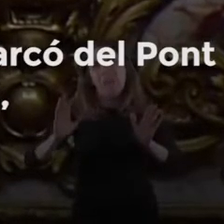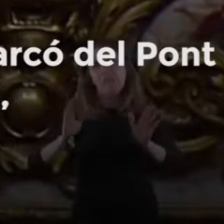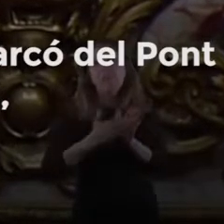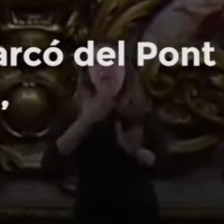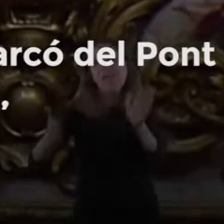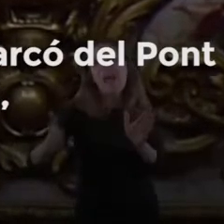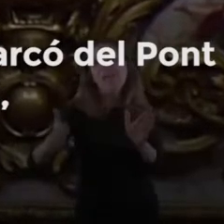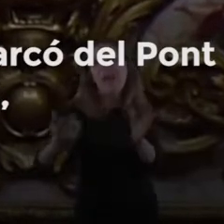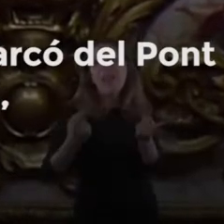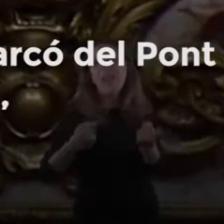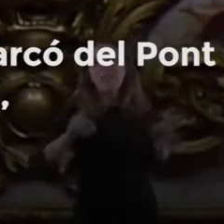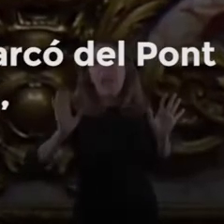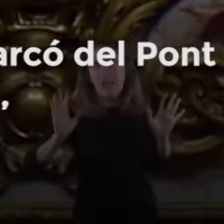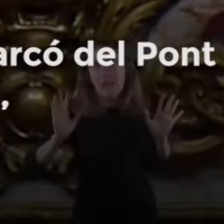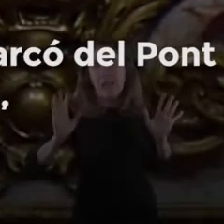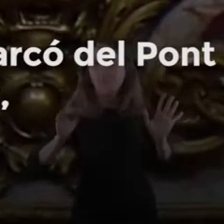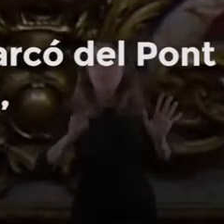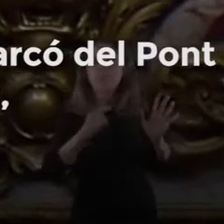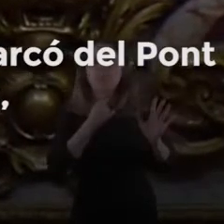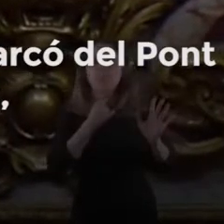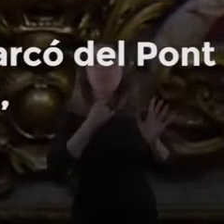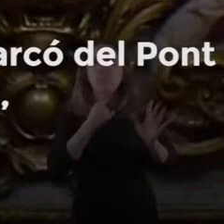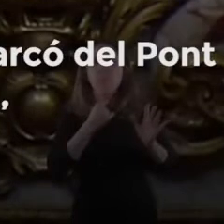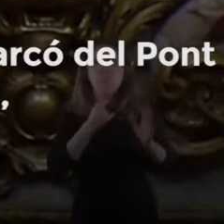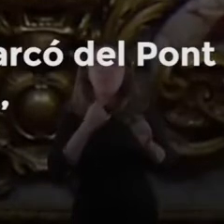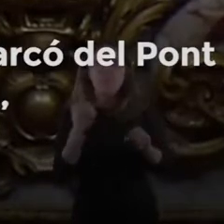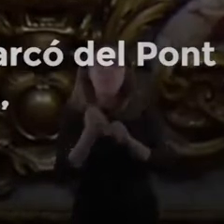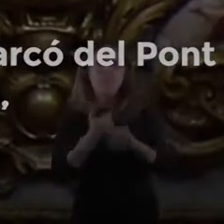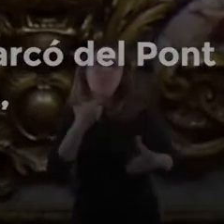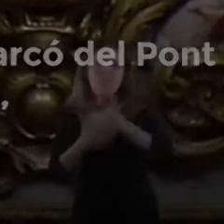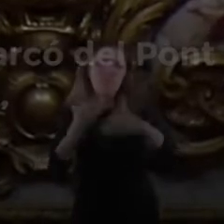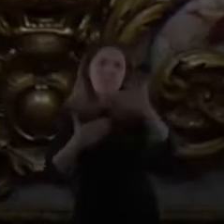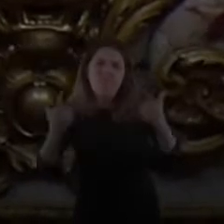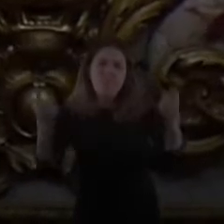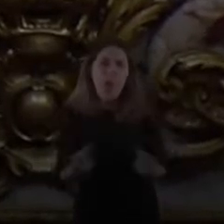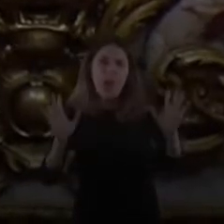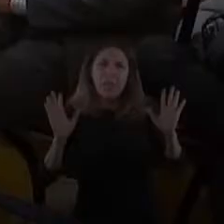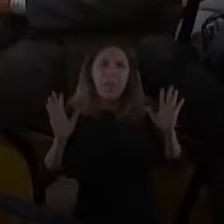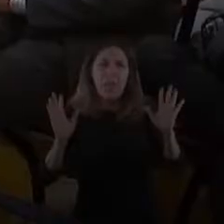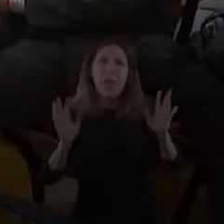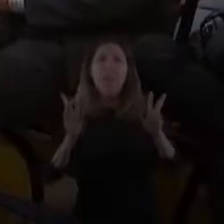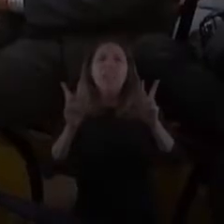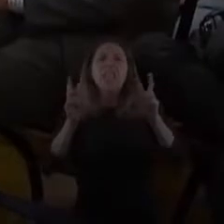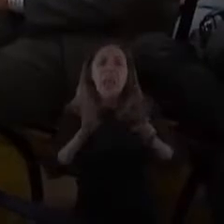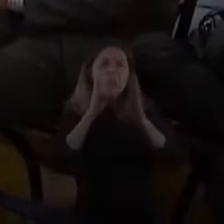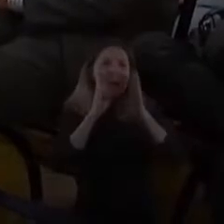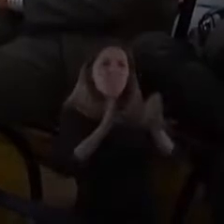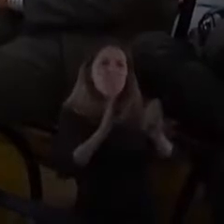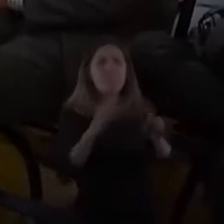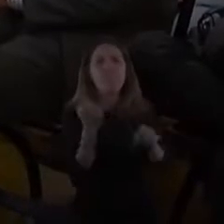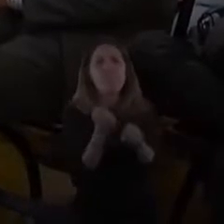distinta, donde queremos darle un impulso fuerte a cuestiones que tienen que ver con la